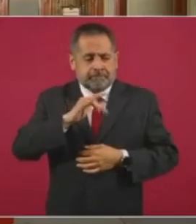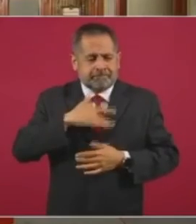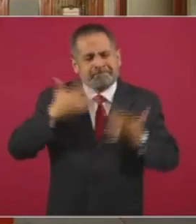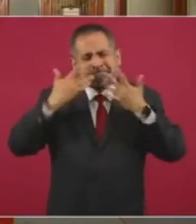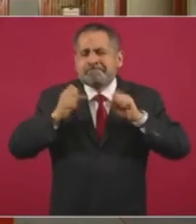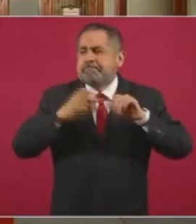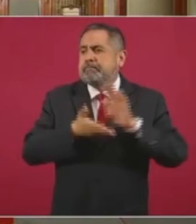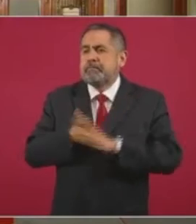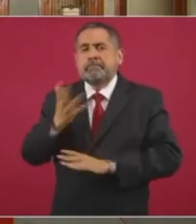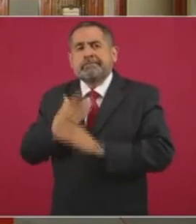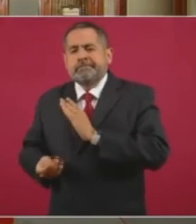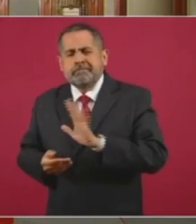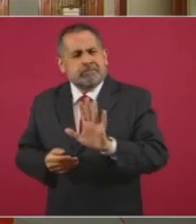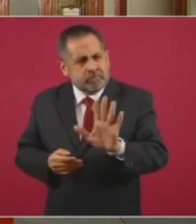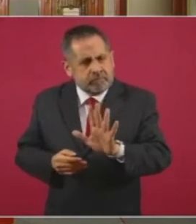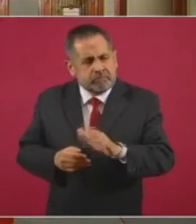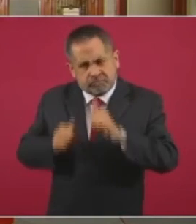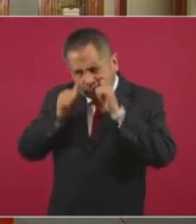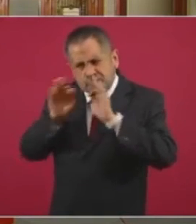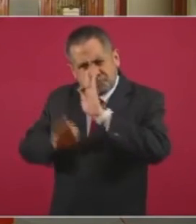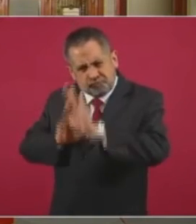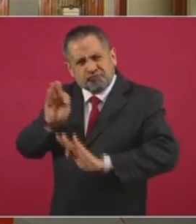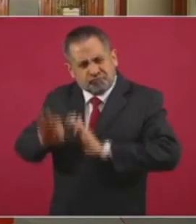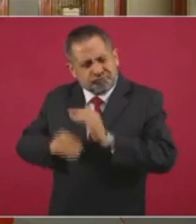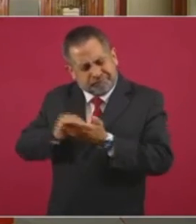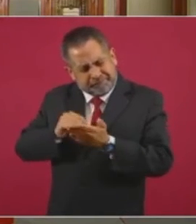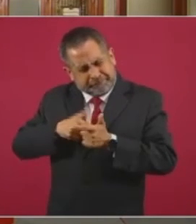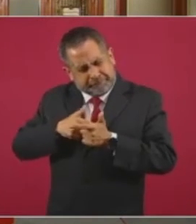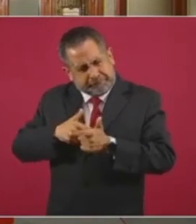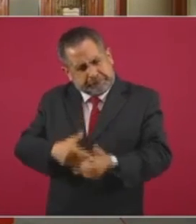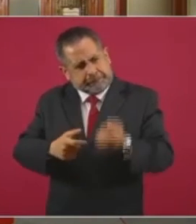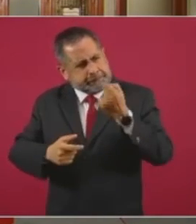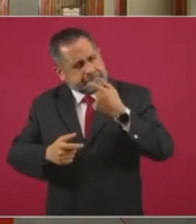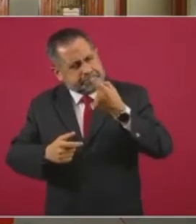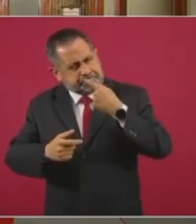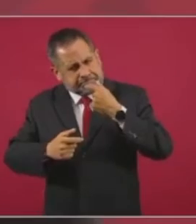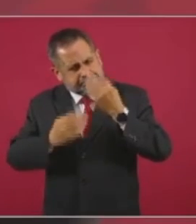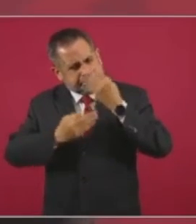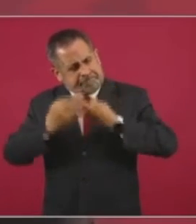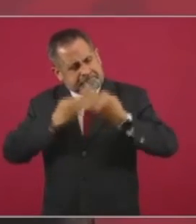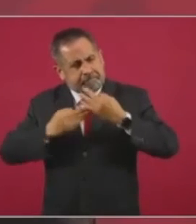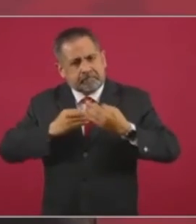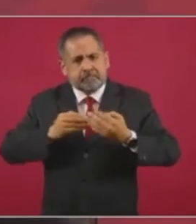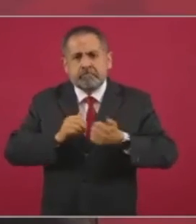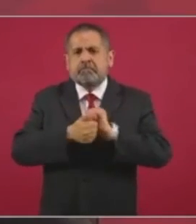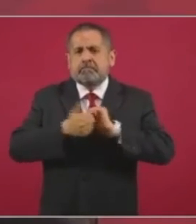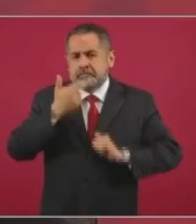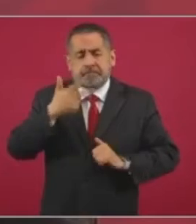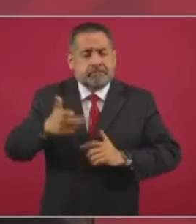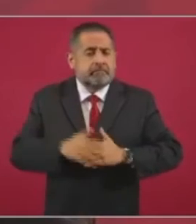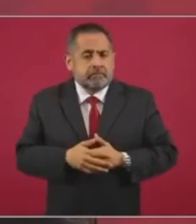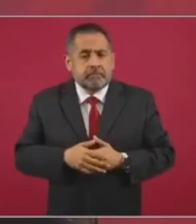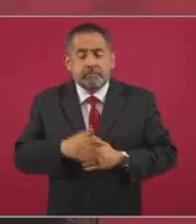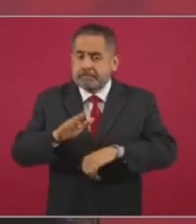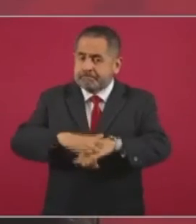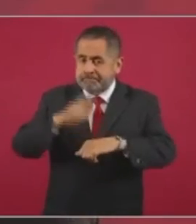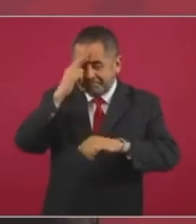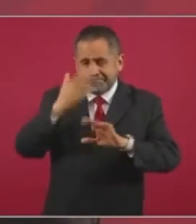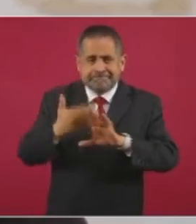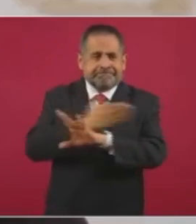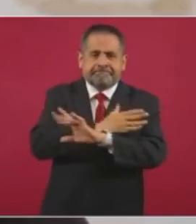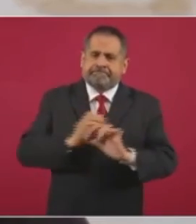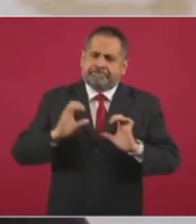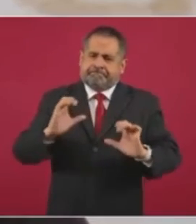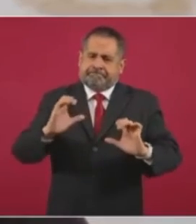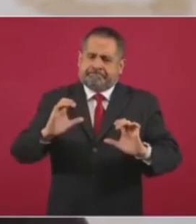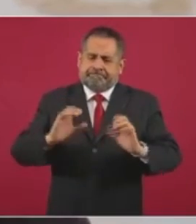tratamiento. También el mensaje de recordar, dentro de la atención integral está la prevención, y